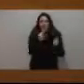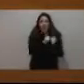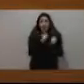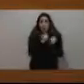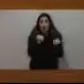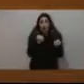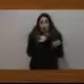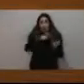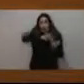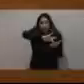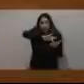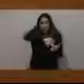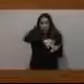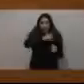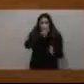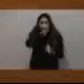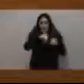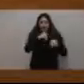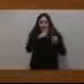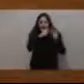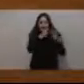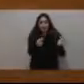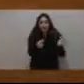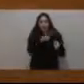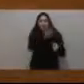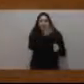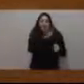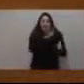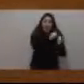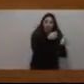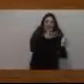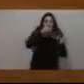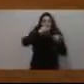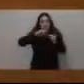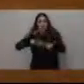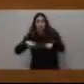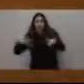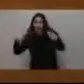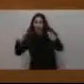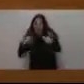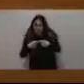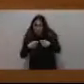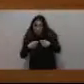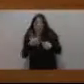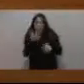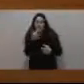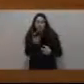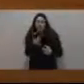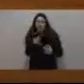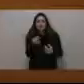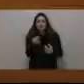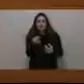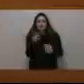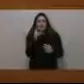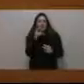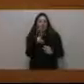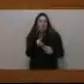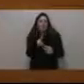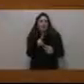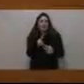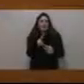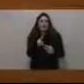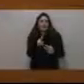minería asturiana, viendo que eso iba a ser sustituido por el gas, viendo el crecimiento, el gran crecimiento que estaba sufriendo